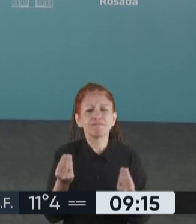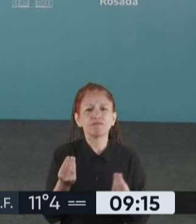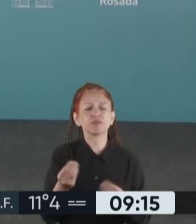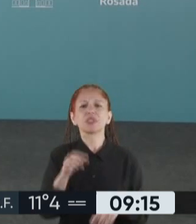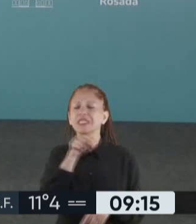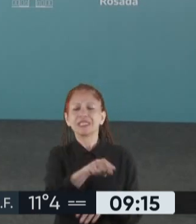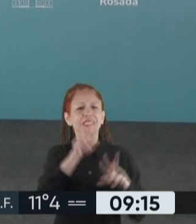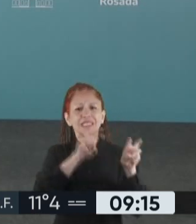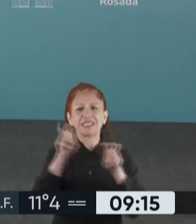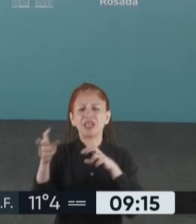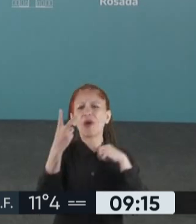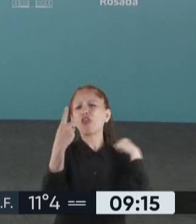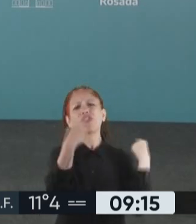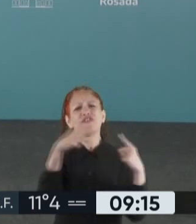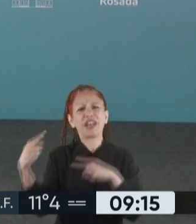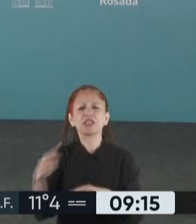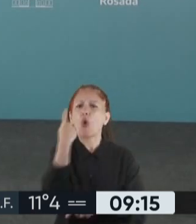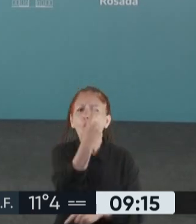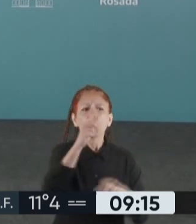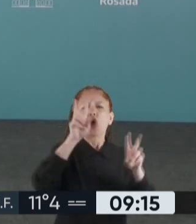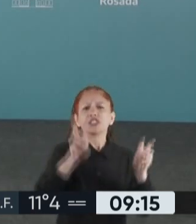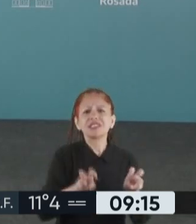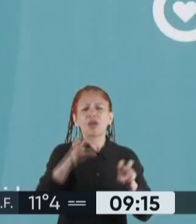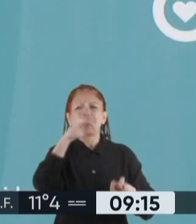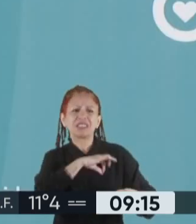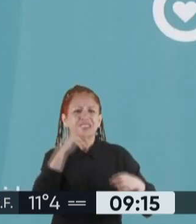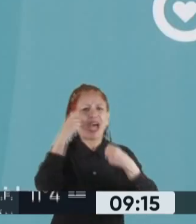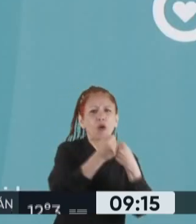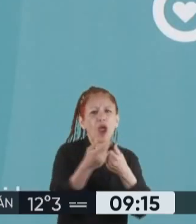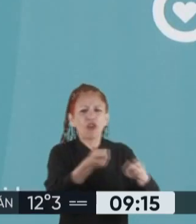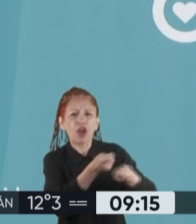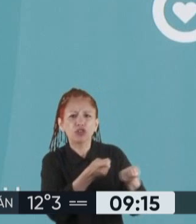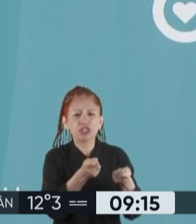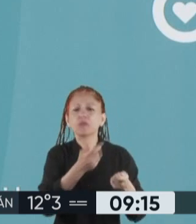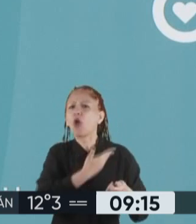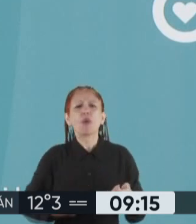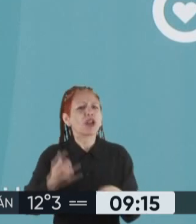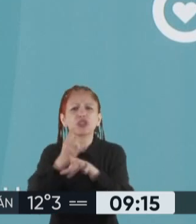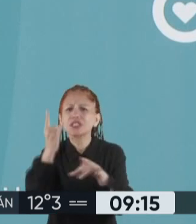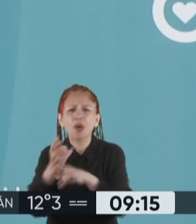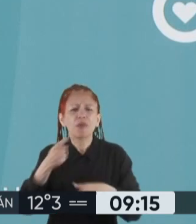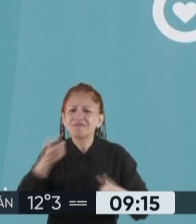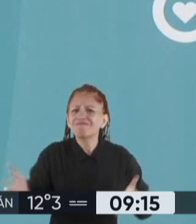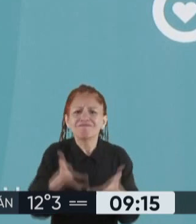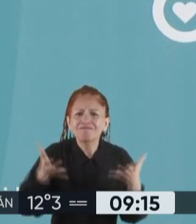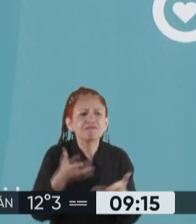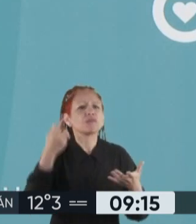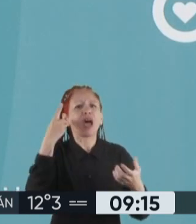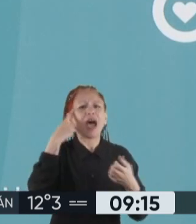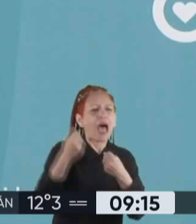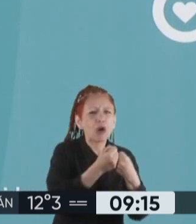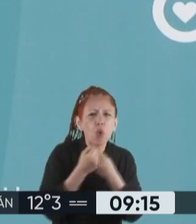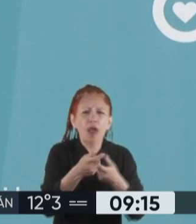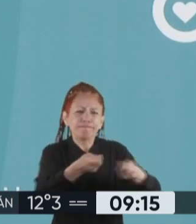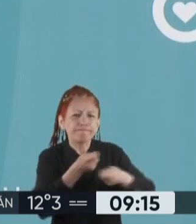dos discusiones diferentes. Una tiene que ver con las paritarias y, por supuesto, el Gobierno ha impulsado siempre que las paritarias se reabran cada vez que fue necesario para